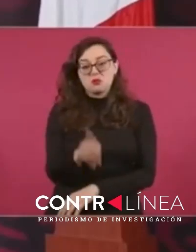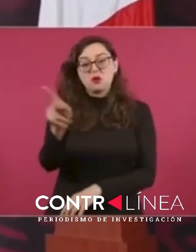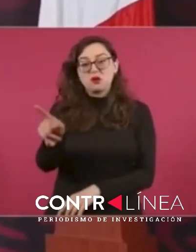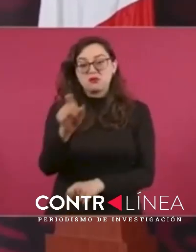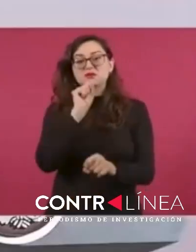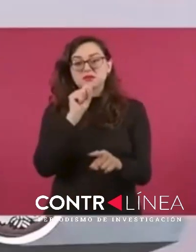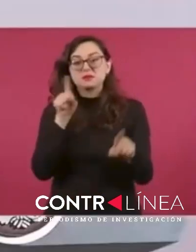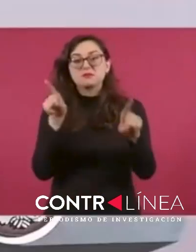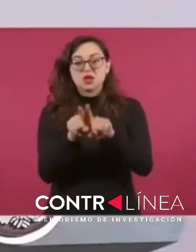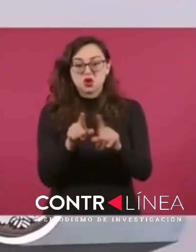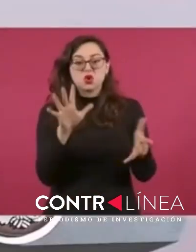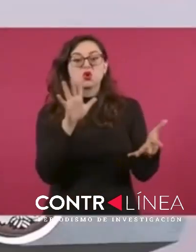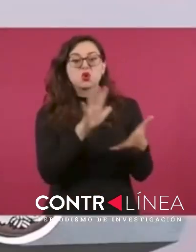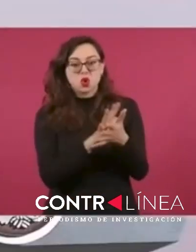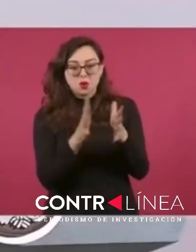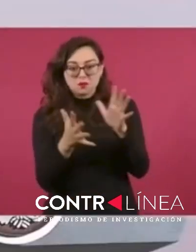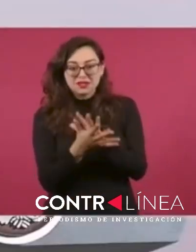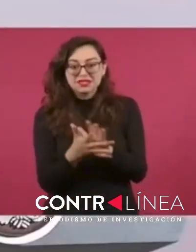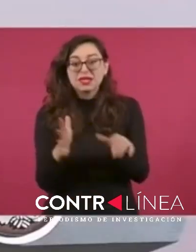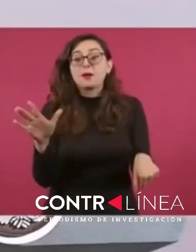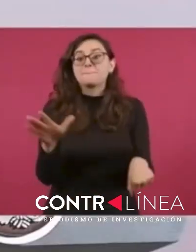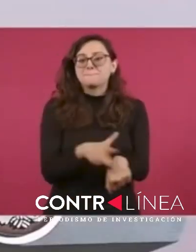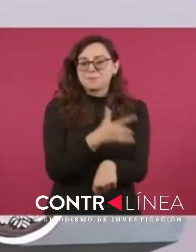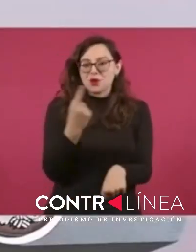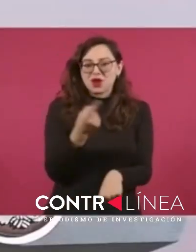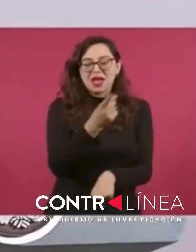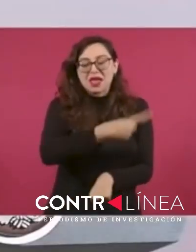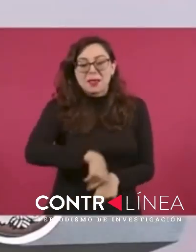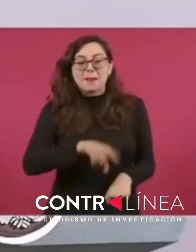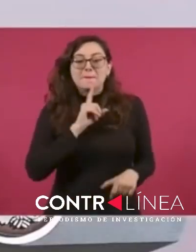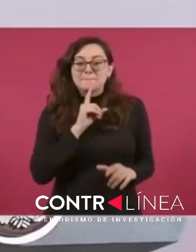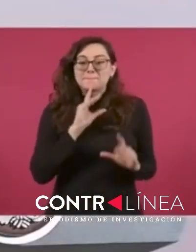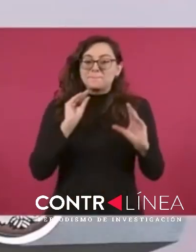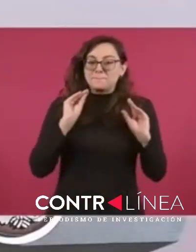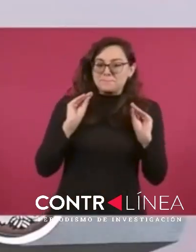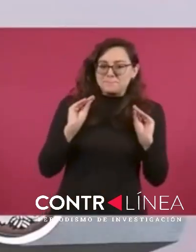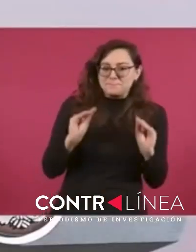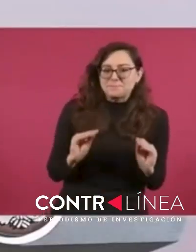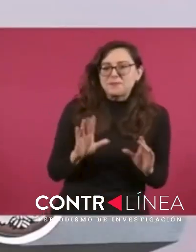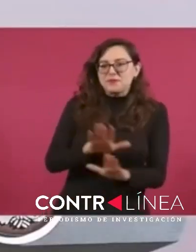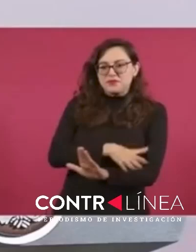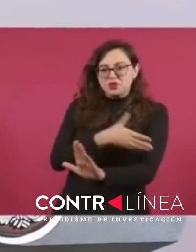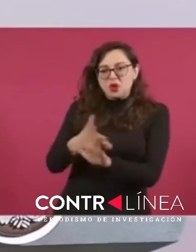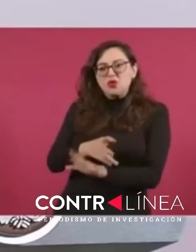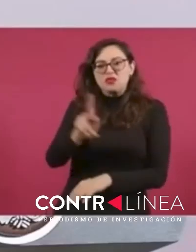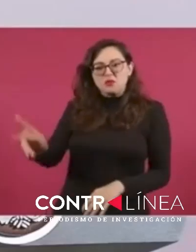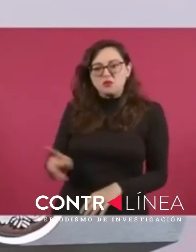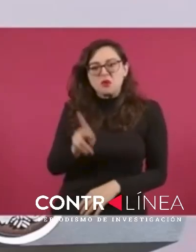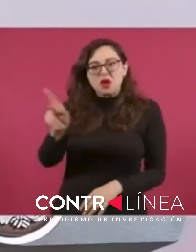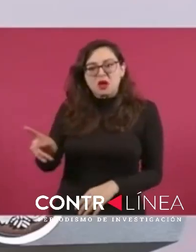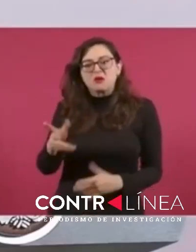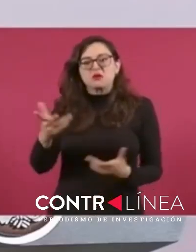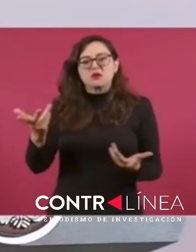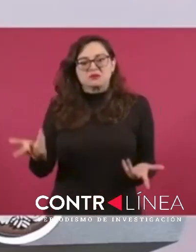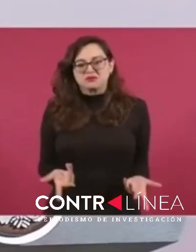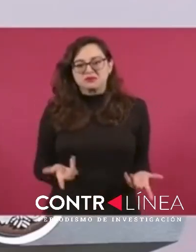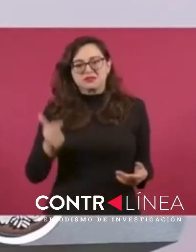callan, cuando silencian estas situaciones que afectan los derechos de los pueblos. Y por eso estamos